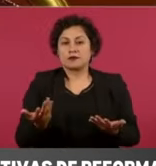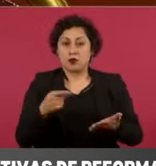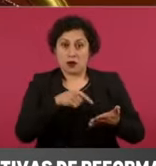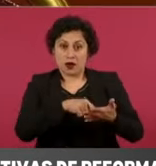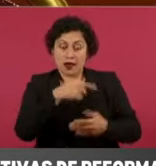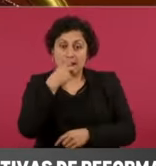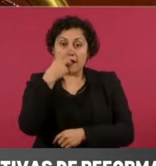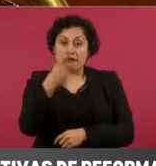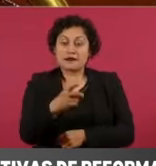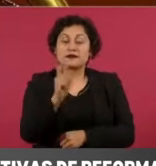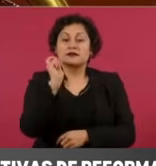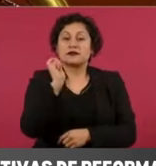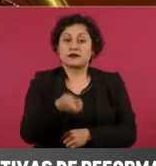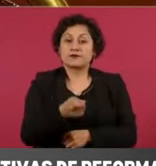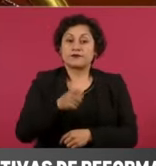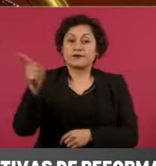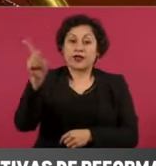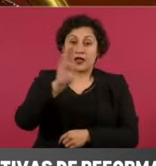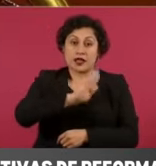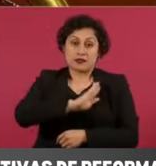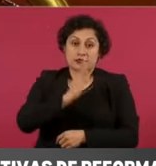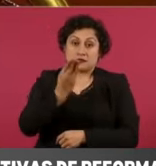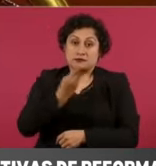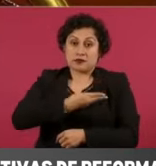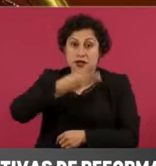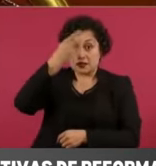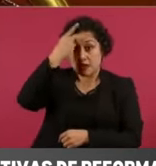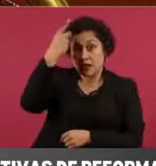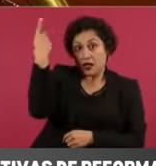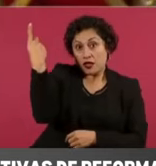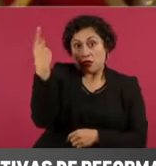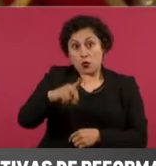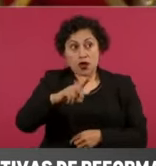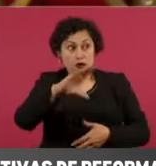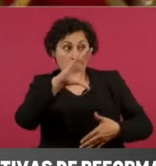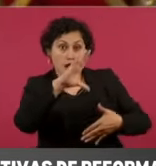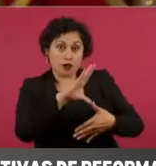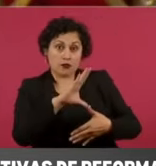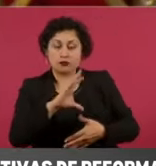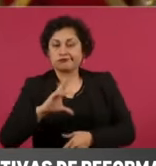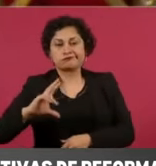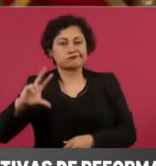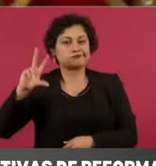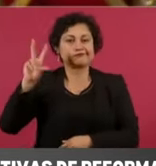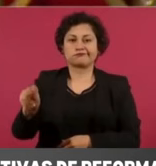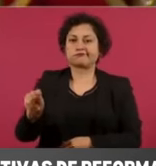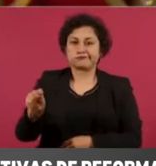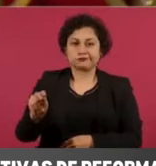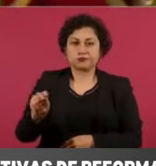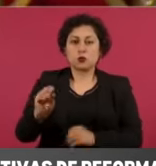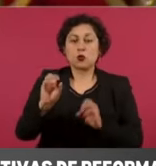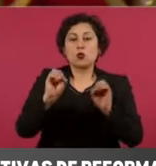de España a América, también de cualquier otra nación,